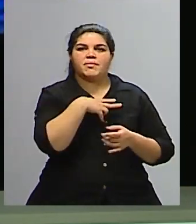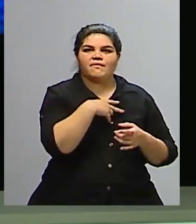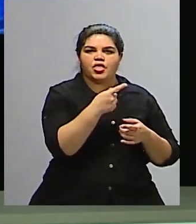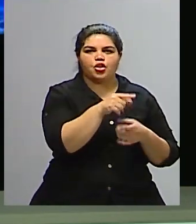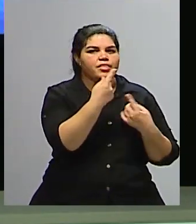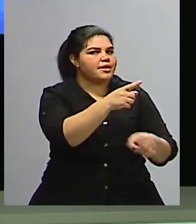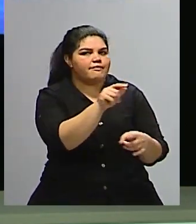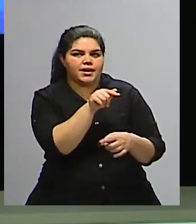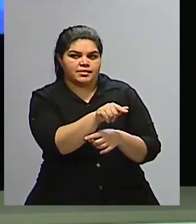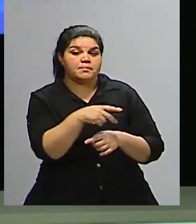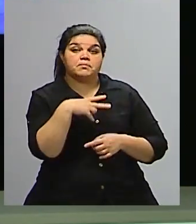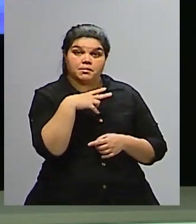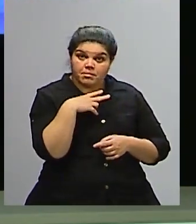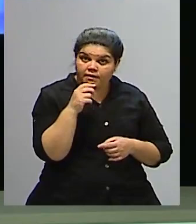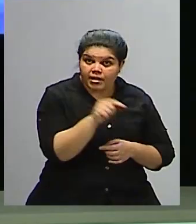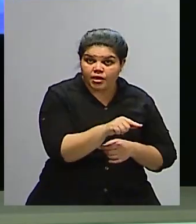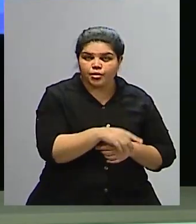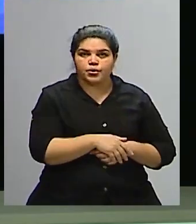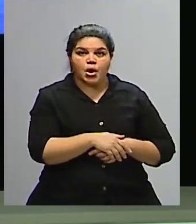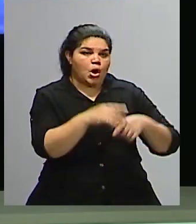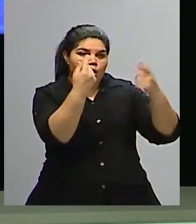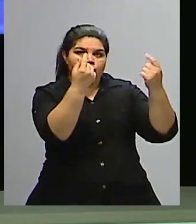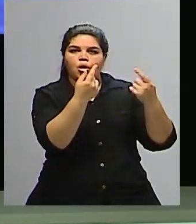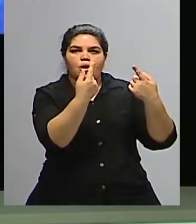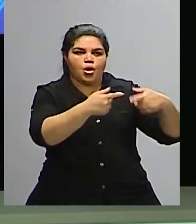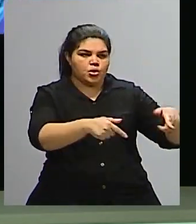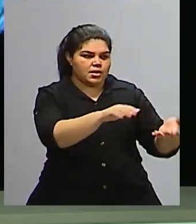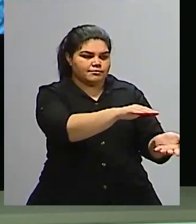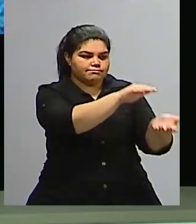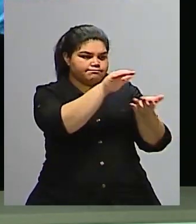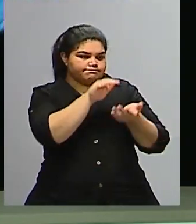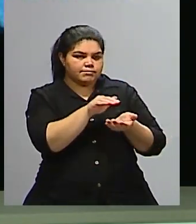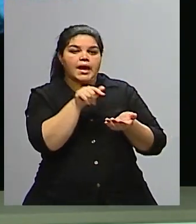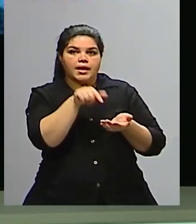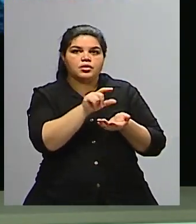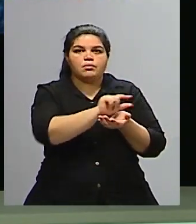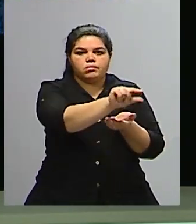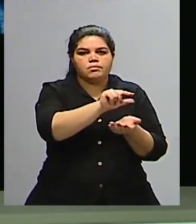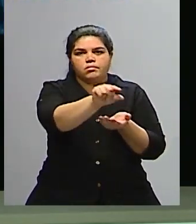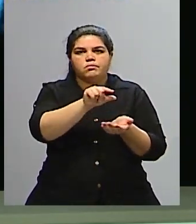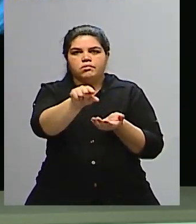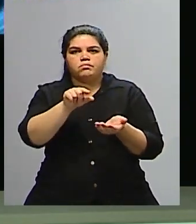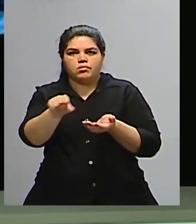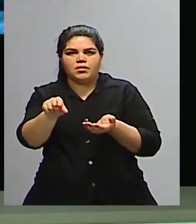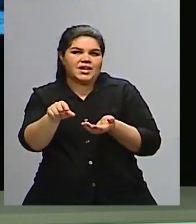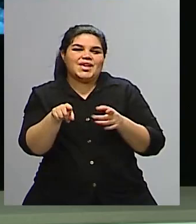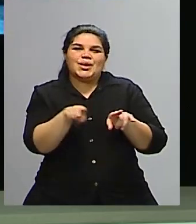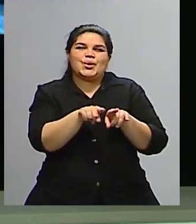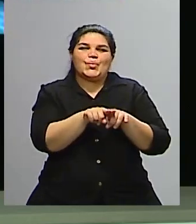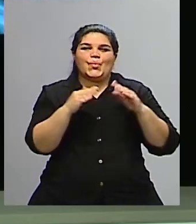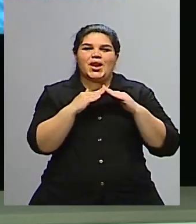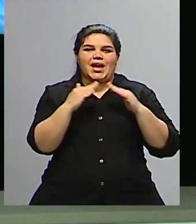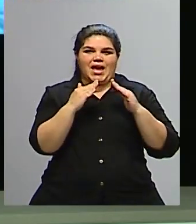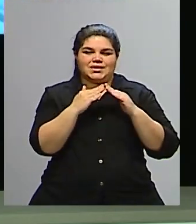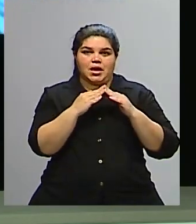privada yo digo, bueno, estos son los recursos que voy a obtener, por lo tanto voy a gastar esto. Lo mismo hacemos en nuestras casas con los presupuestos privados. En el